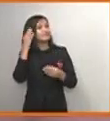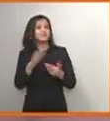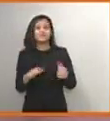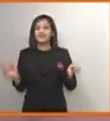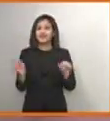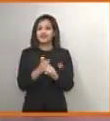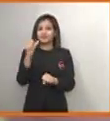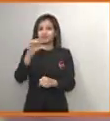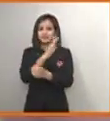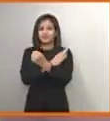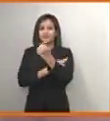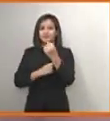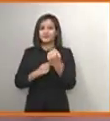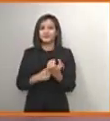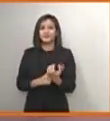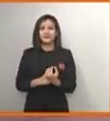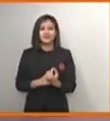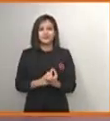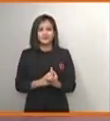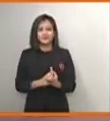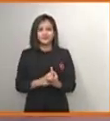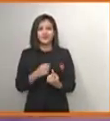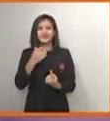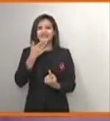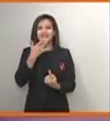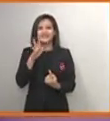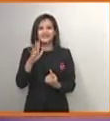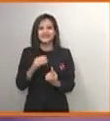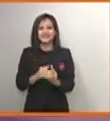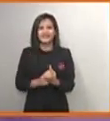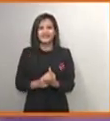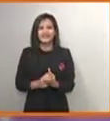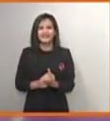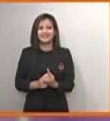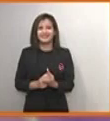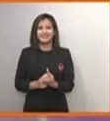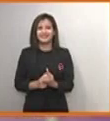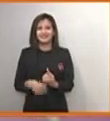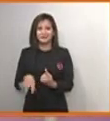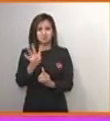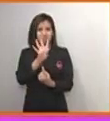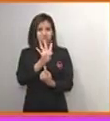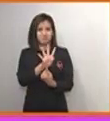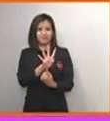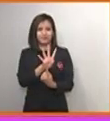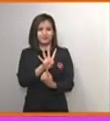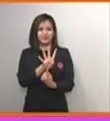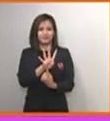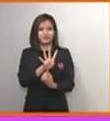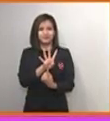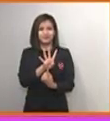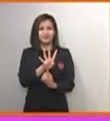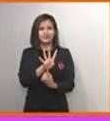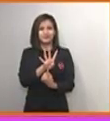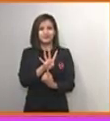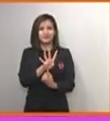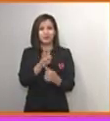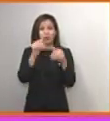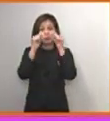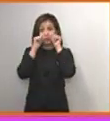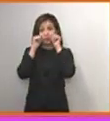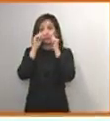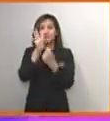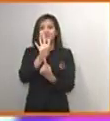para esta tarde. Y este es suerte, porque este es el 4. Segundo dígito,